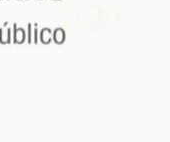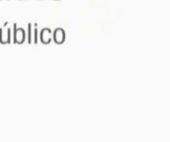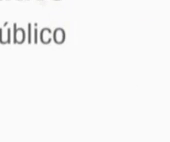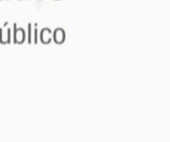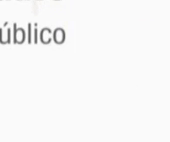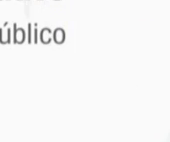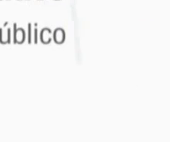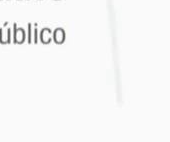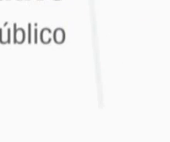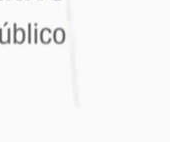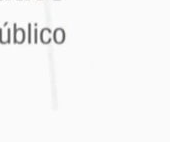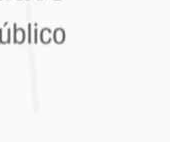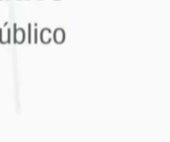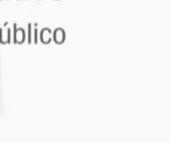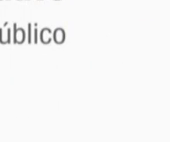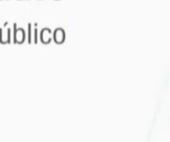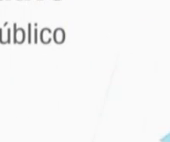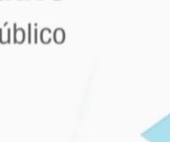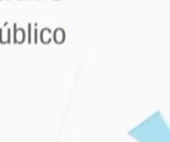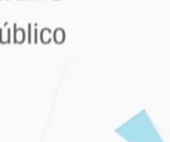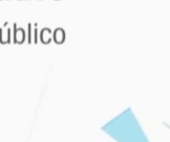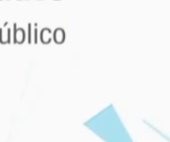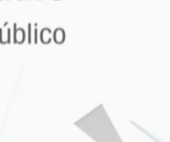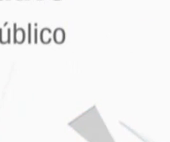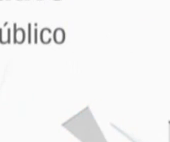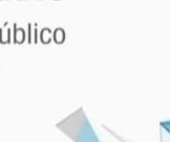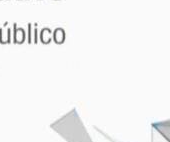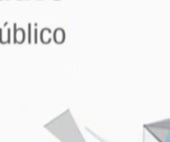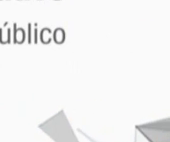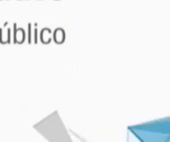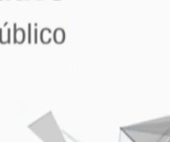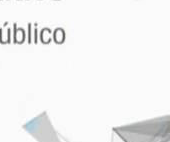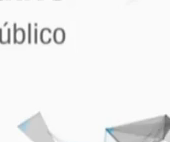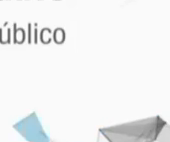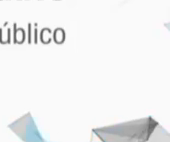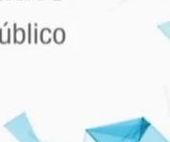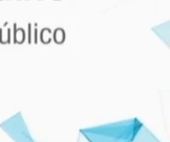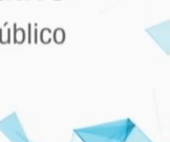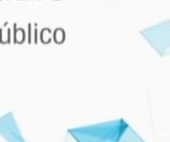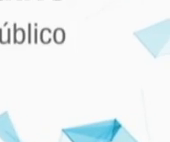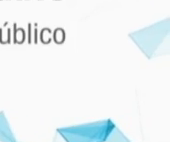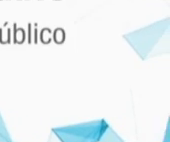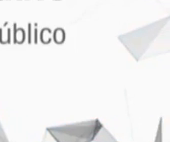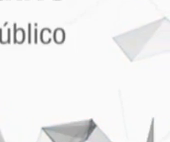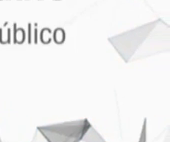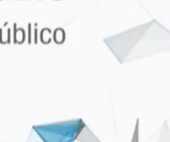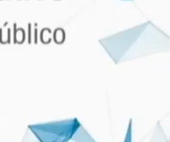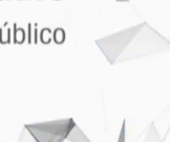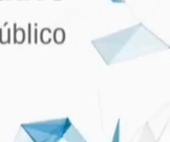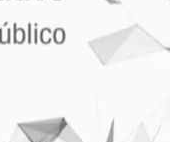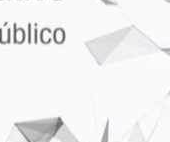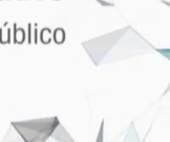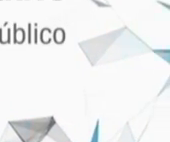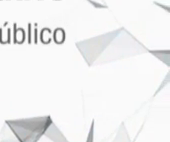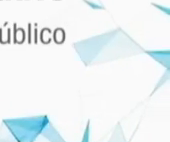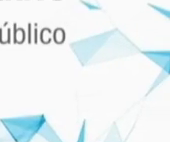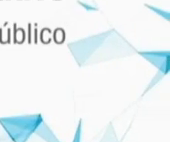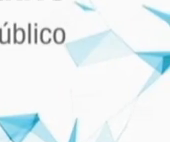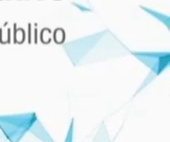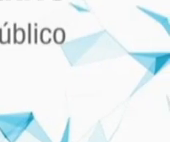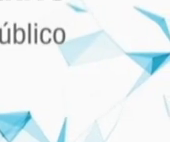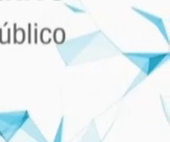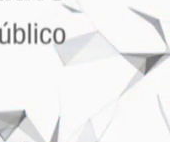El siguiente programa es clasificación I, informativo, apto para todo público.